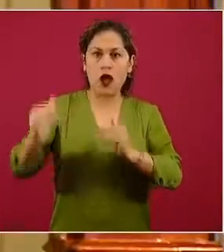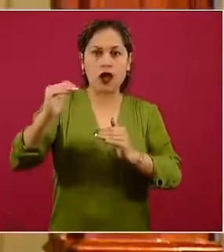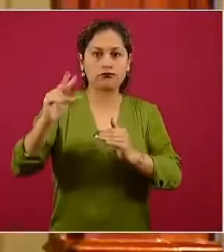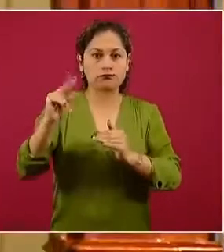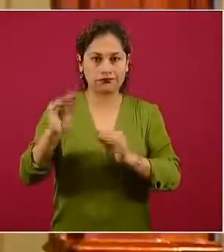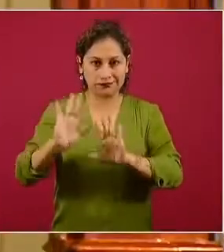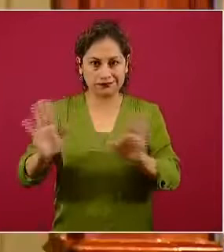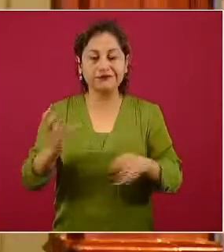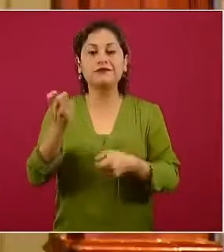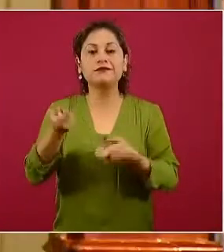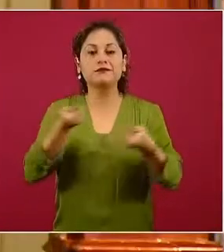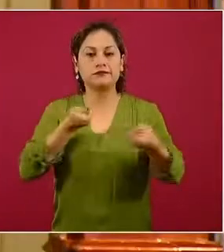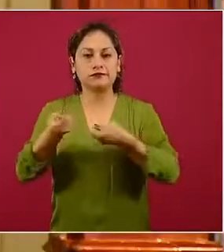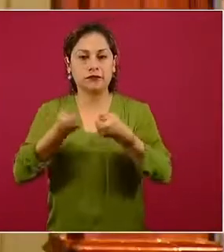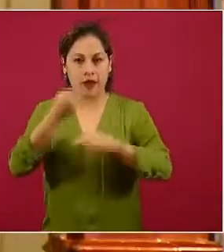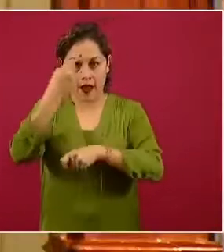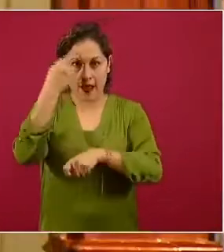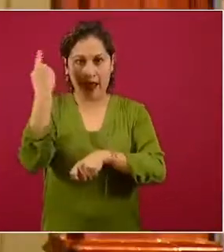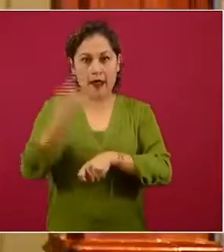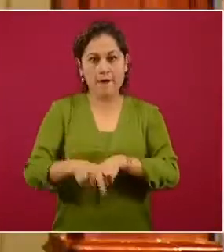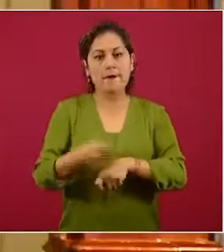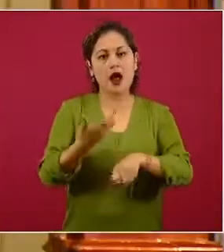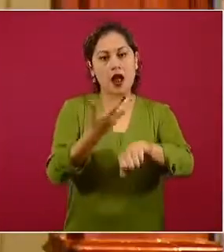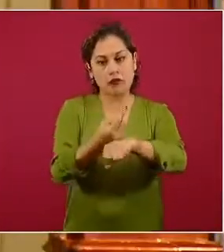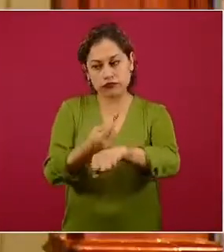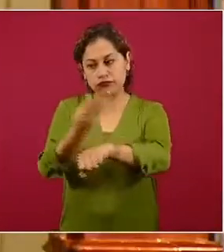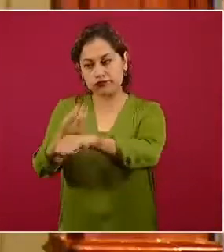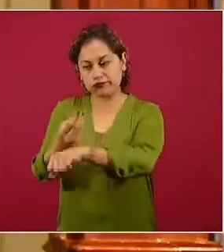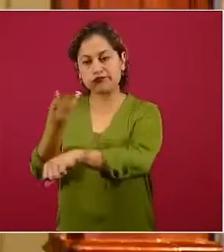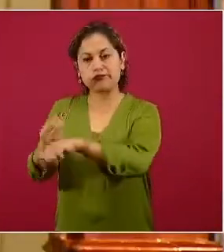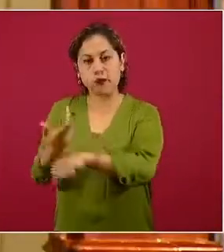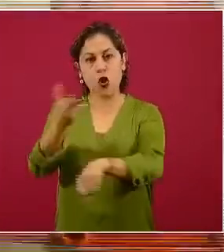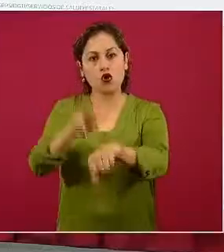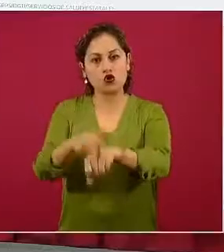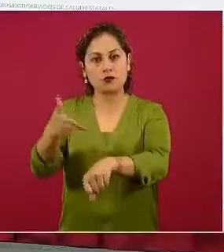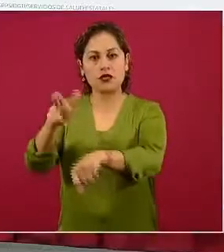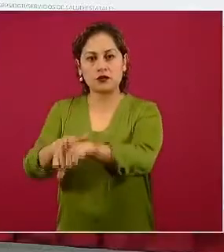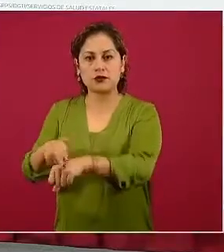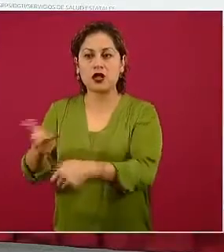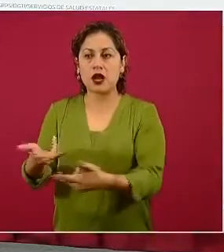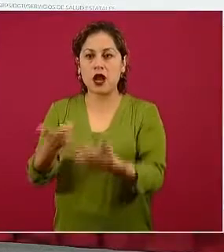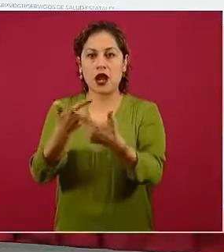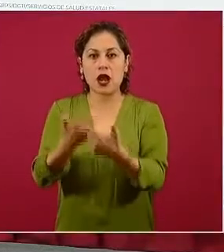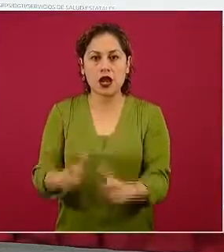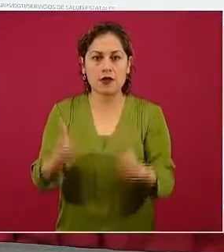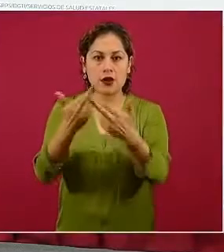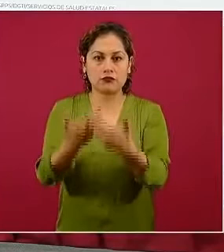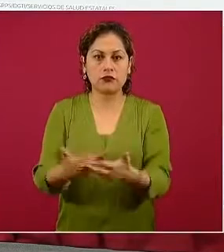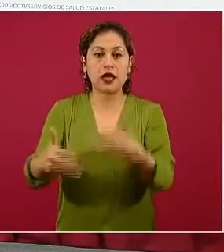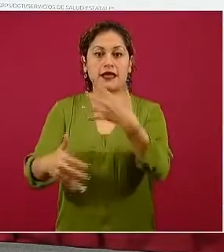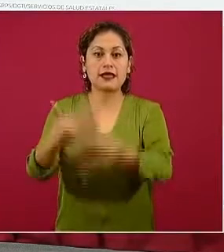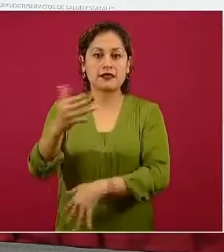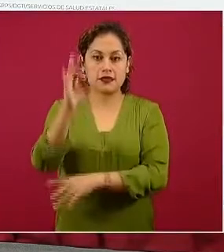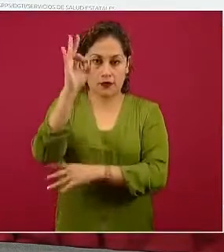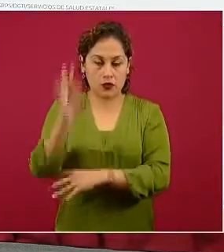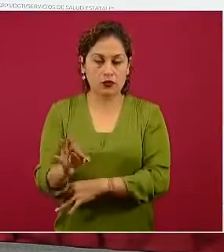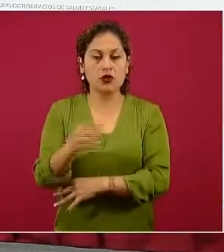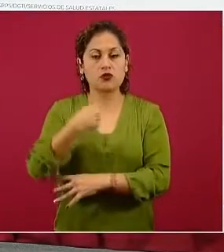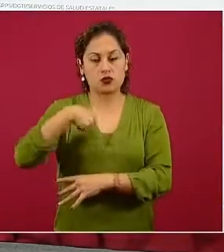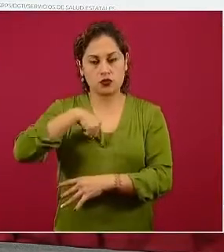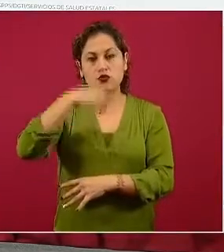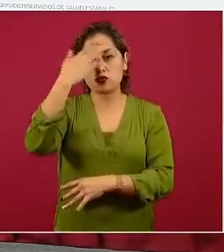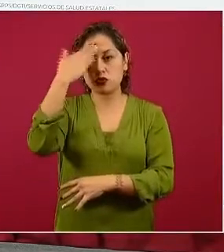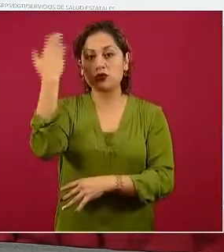que entonces se mantenga al menos una disponibilidad del 15%. Sabemos también que cuando llegamos a estos